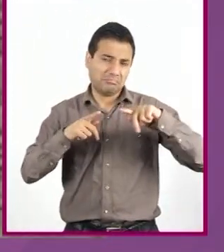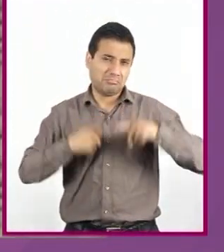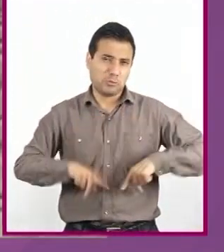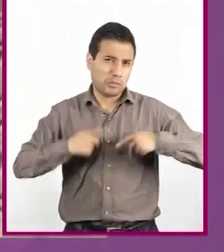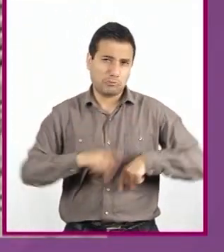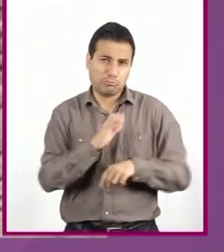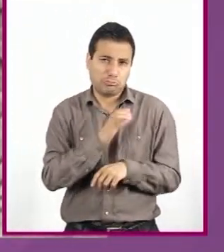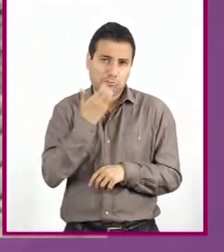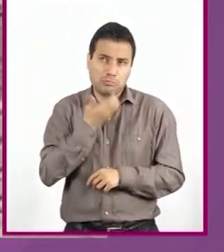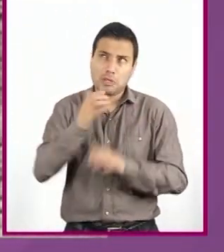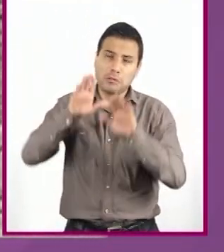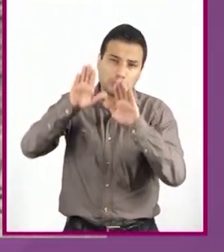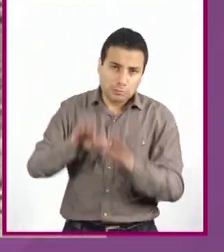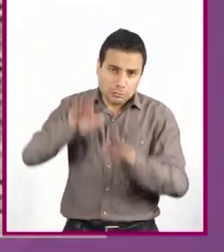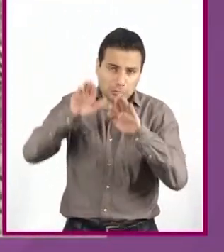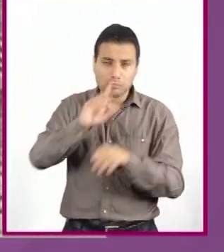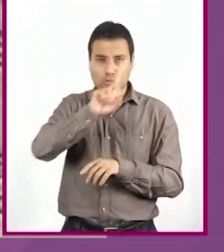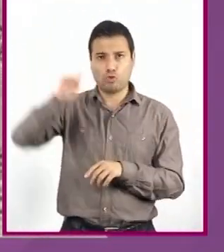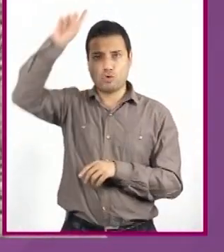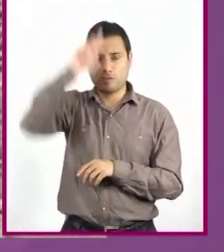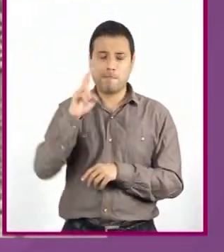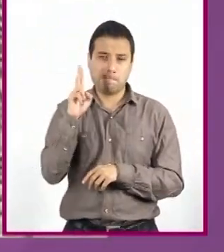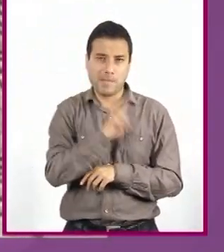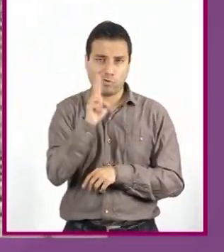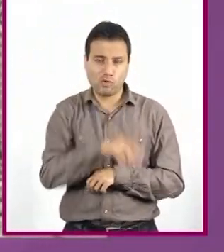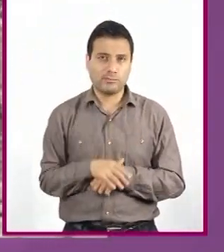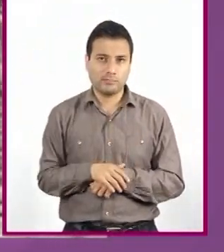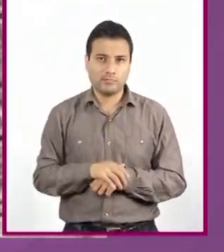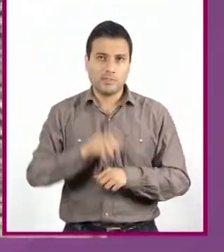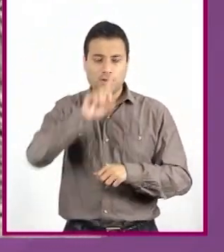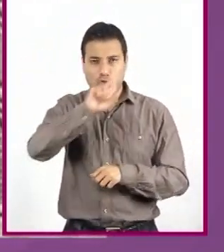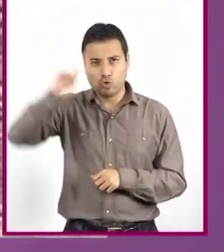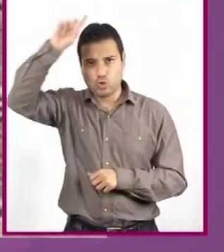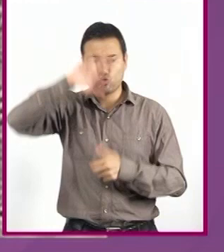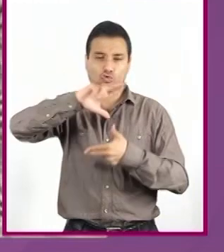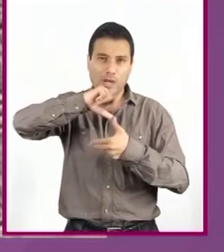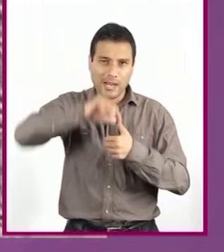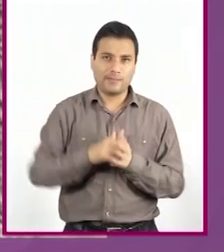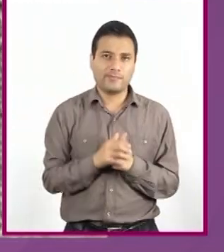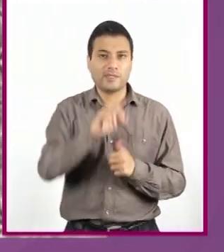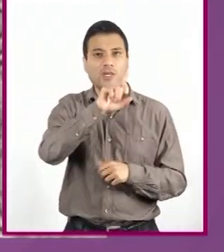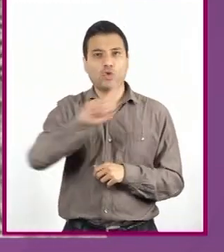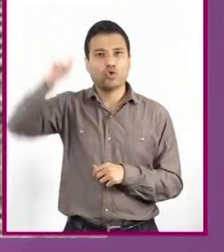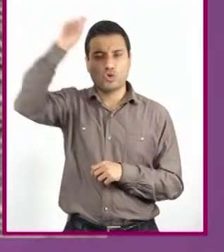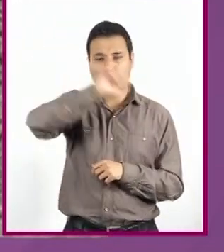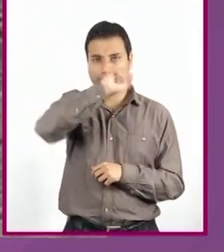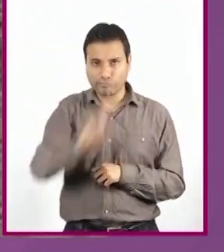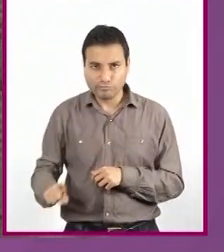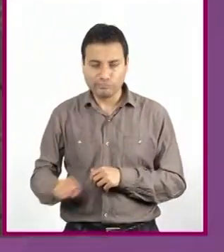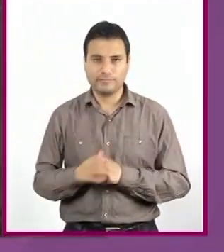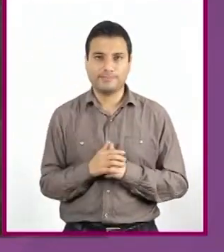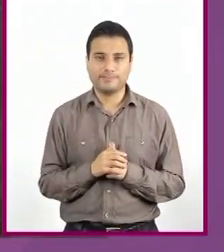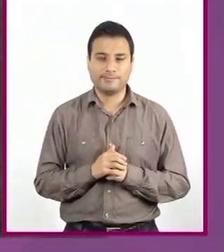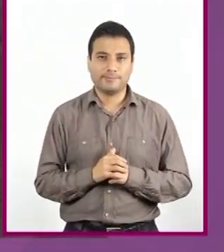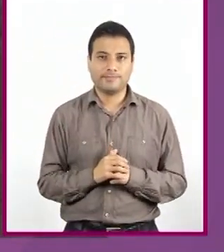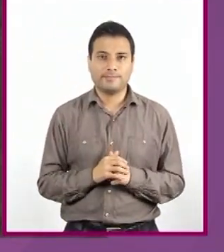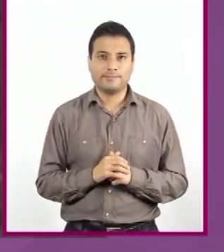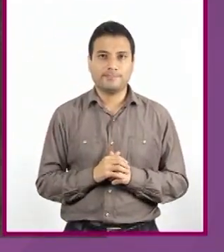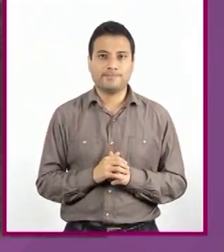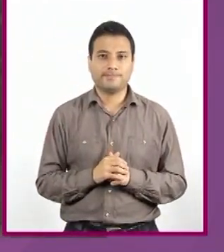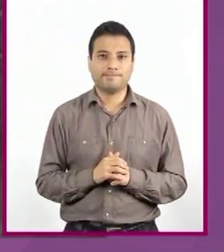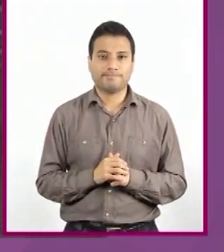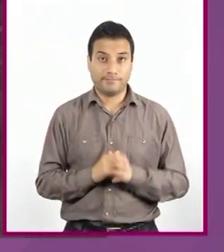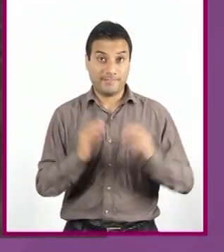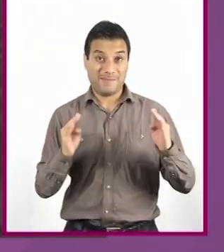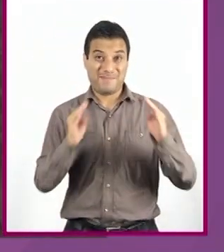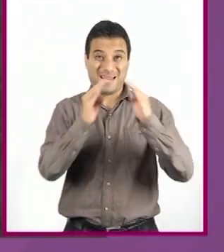como dios del viento tempestuoso, el huracán, el dios del rayo y el trueno. La